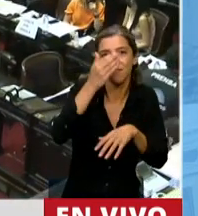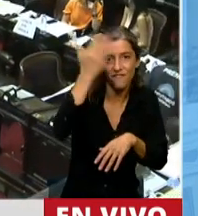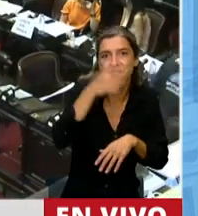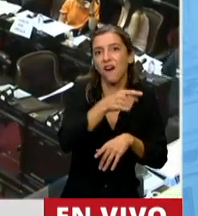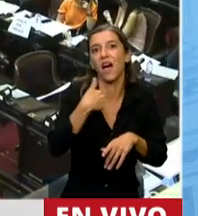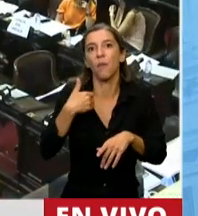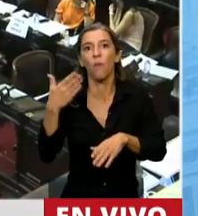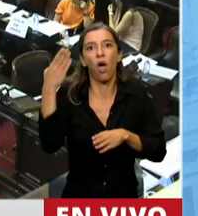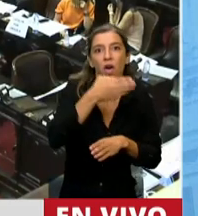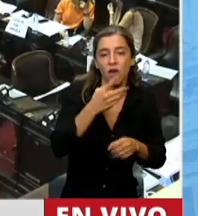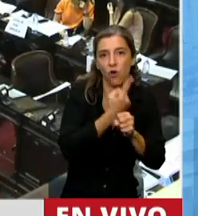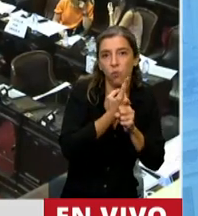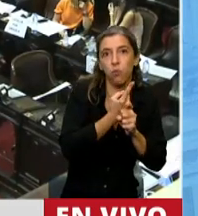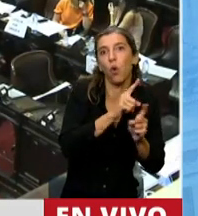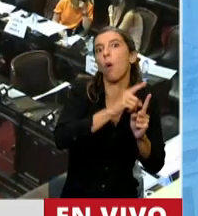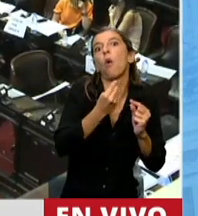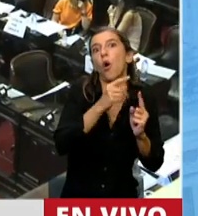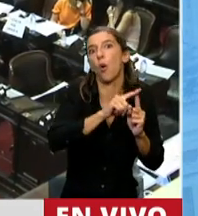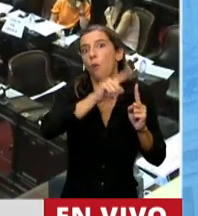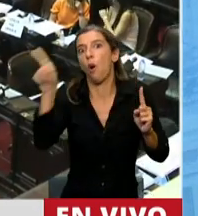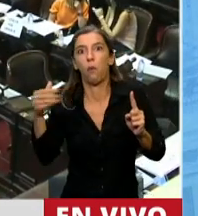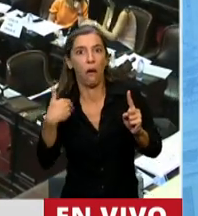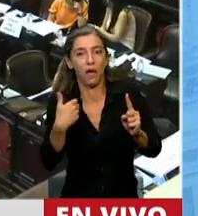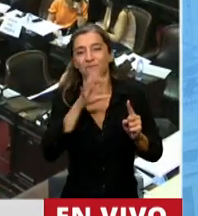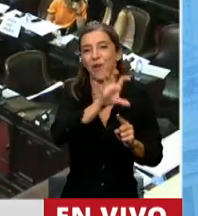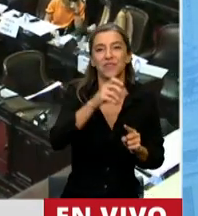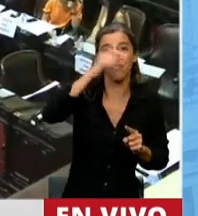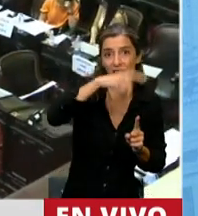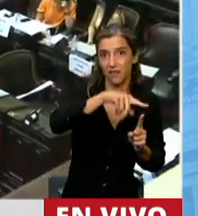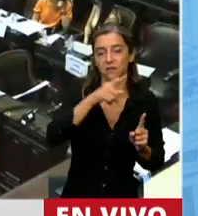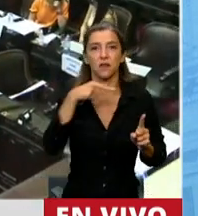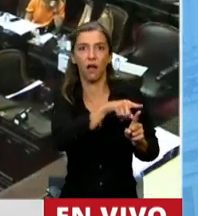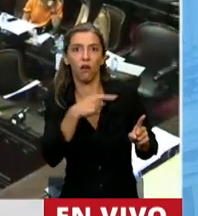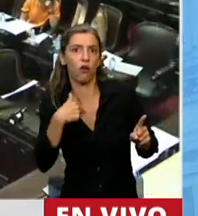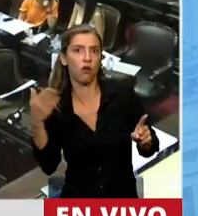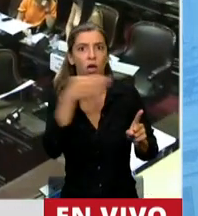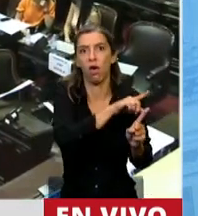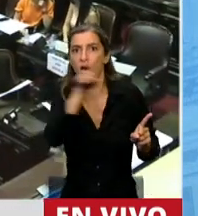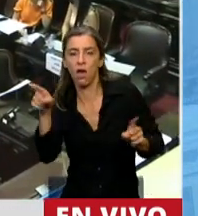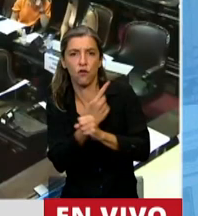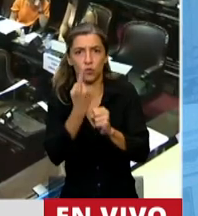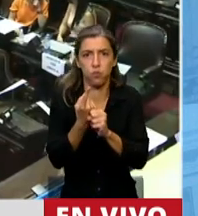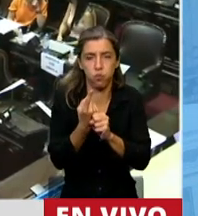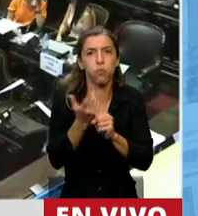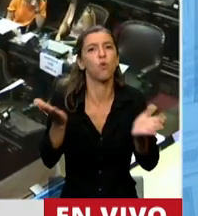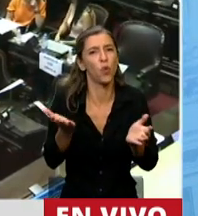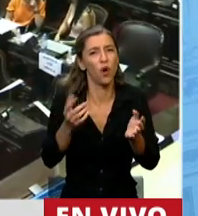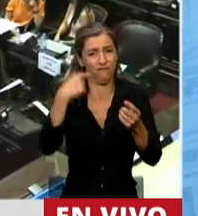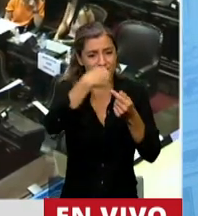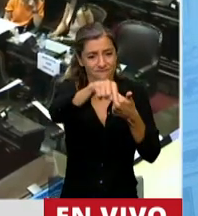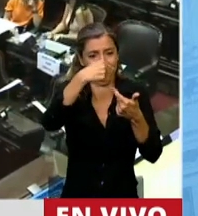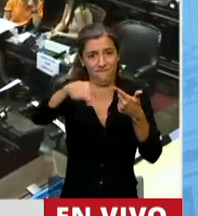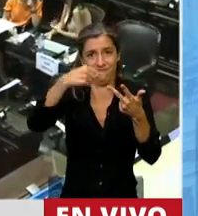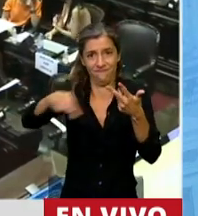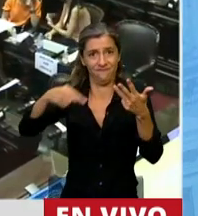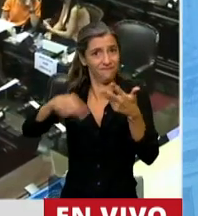volver a su provincia para estar con su familia y murió en Chaco. Y no solo eso, sino que algo que parece hasta un